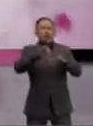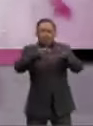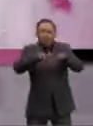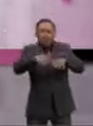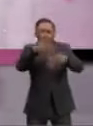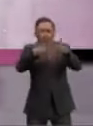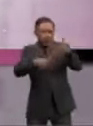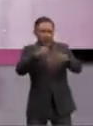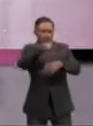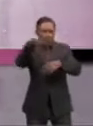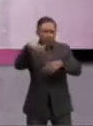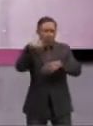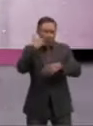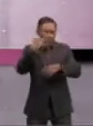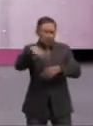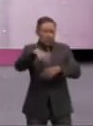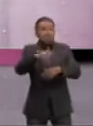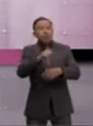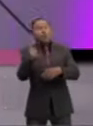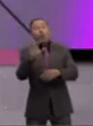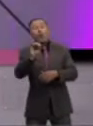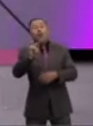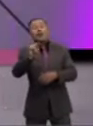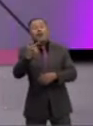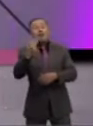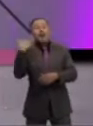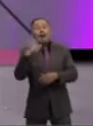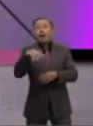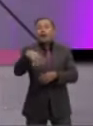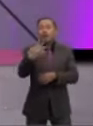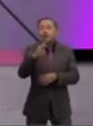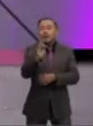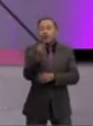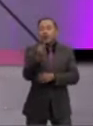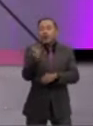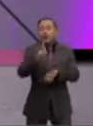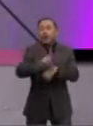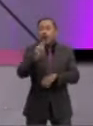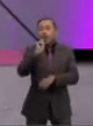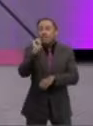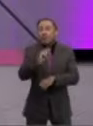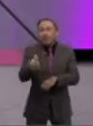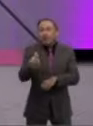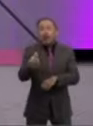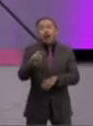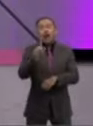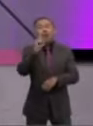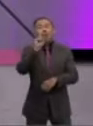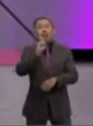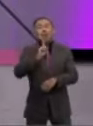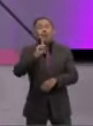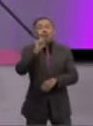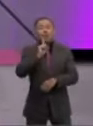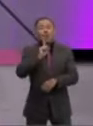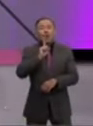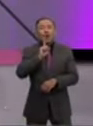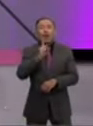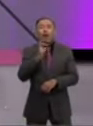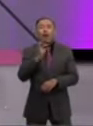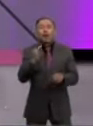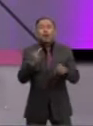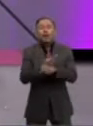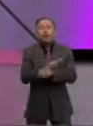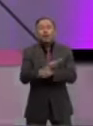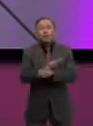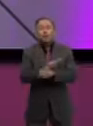ONG, que como regalo el 14 de febrero, el Día de la Amistad, dio el presidente para las mujeres sobre todo, ocasionó